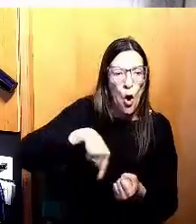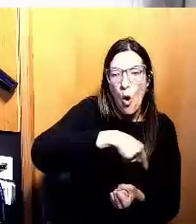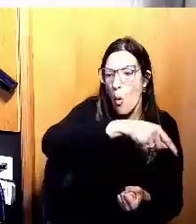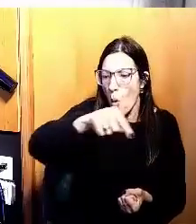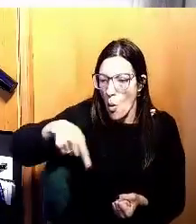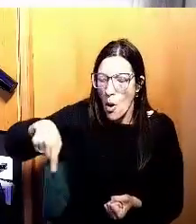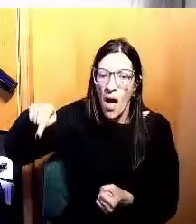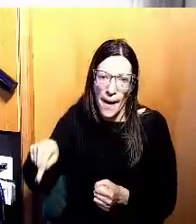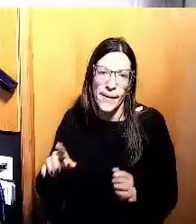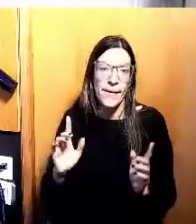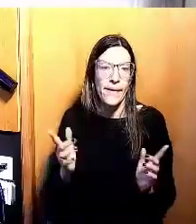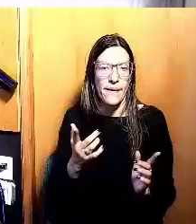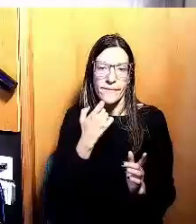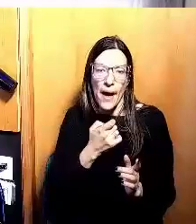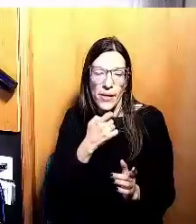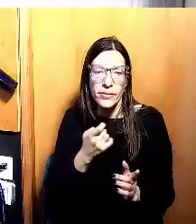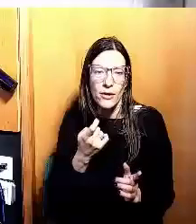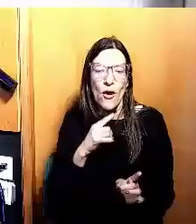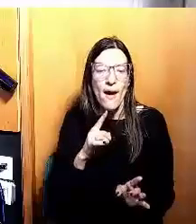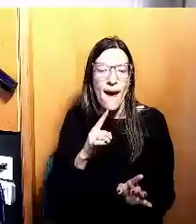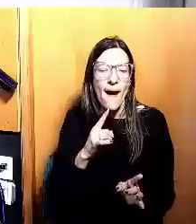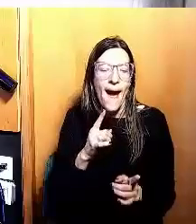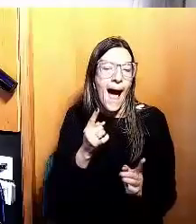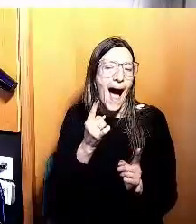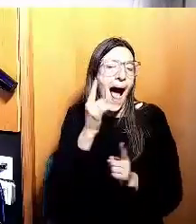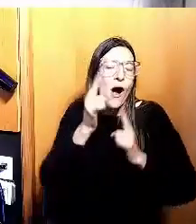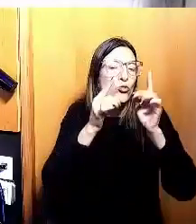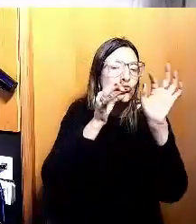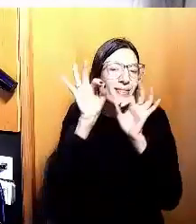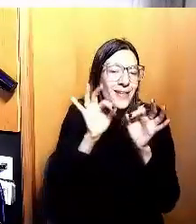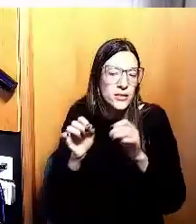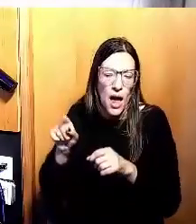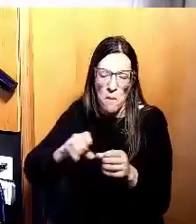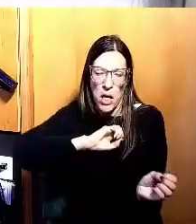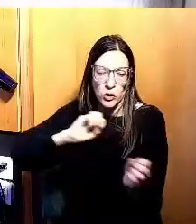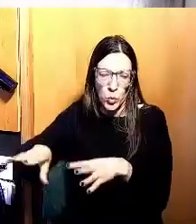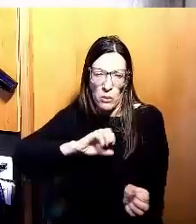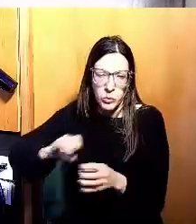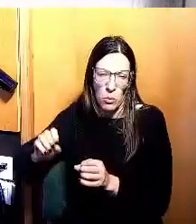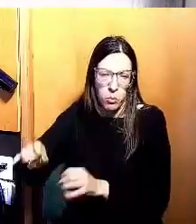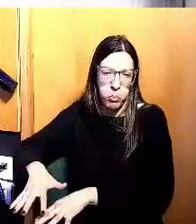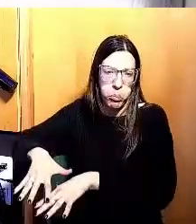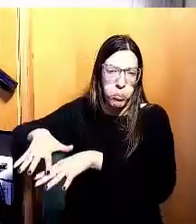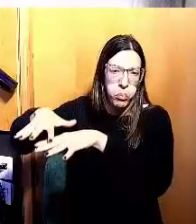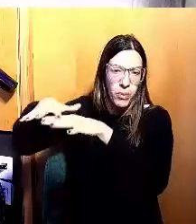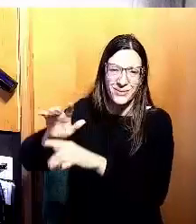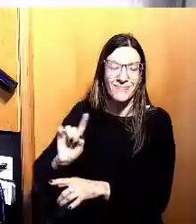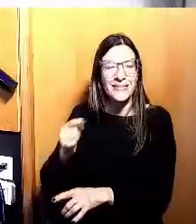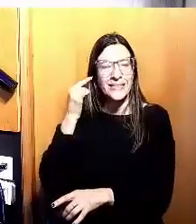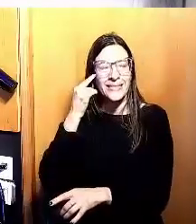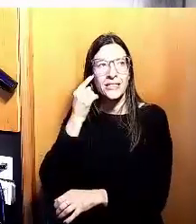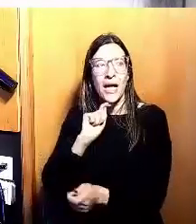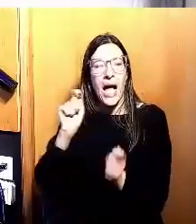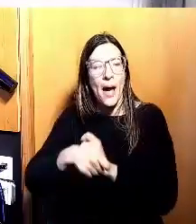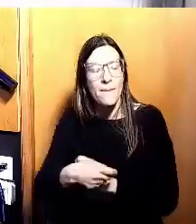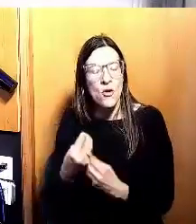para, digamos, limar ese crecimiento. Eso es de lo primero que trae los datos, que es